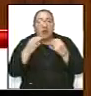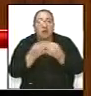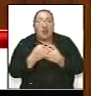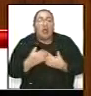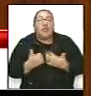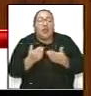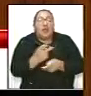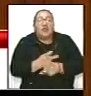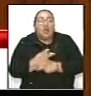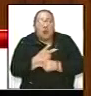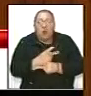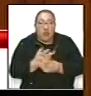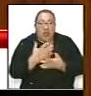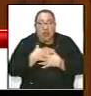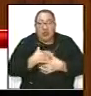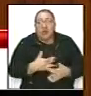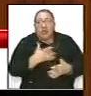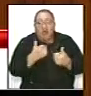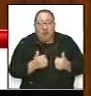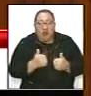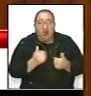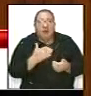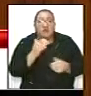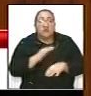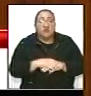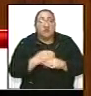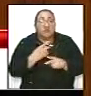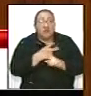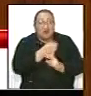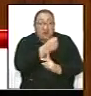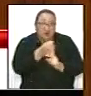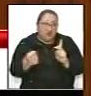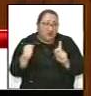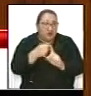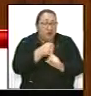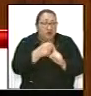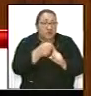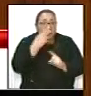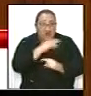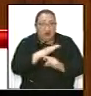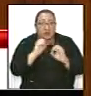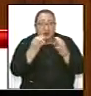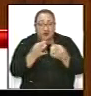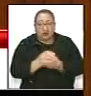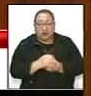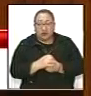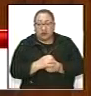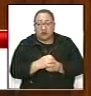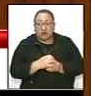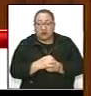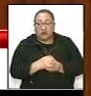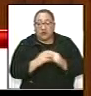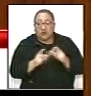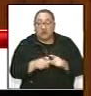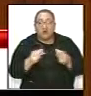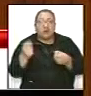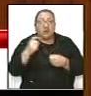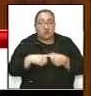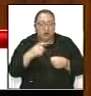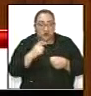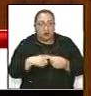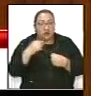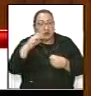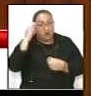darles seguridad. El tema de la violencia familiar en niñas, niños y adolescentes, los espacios de participación